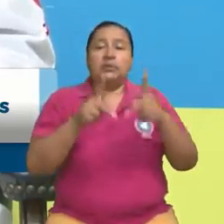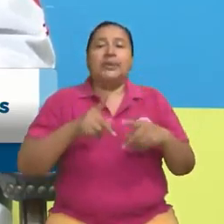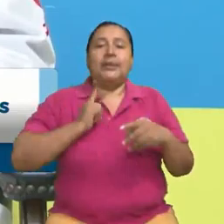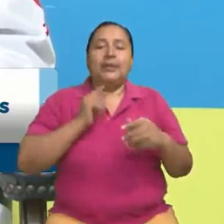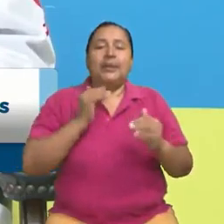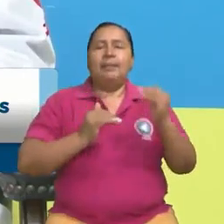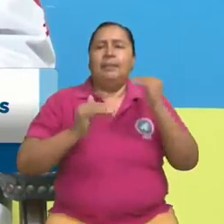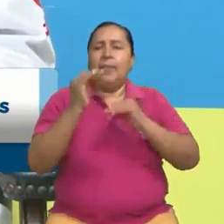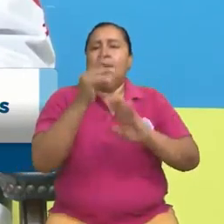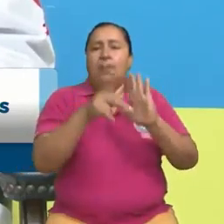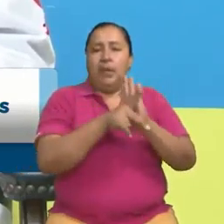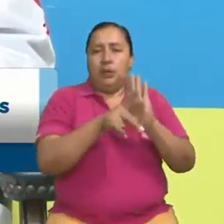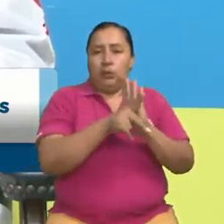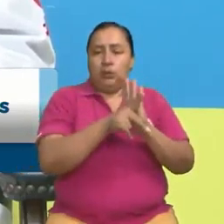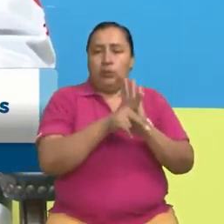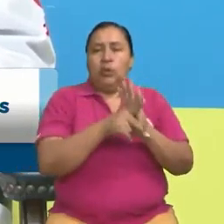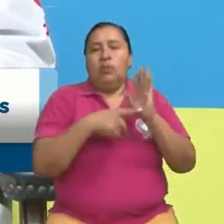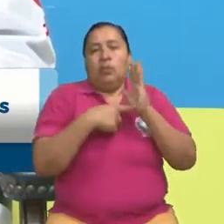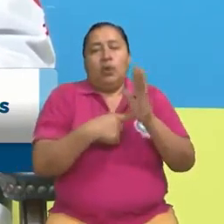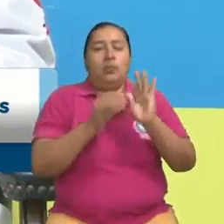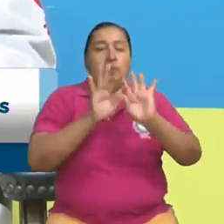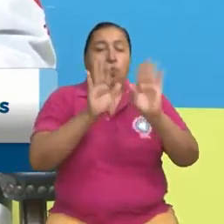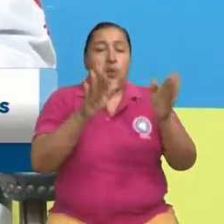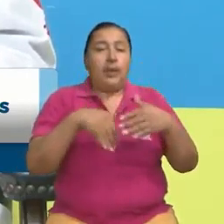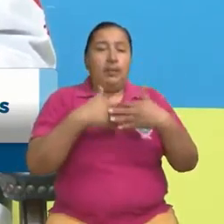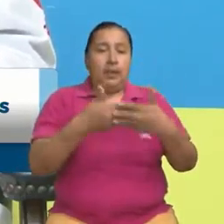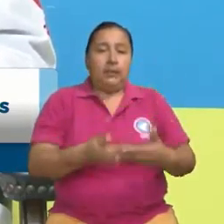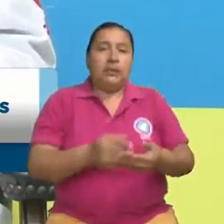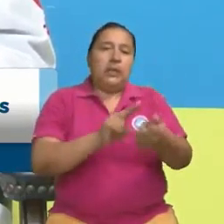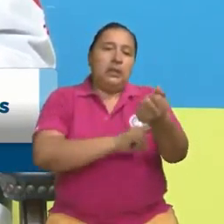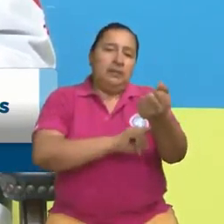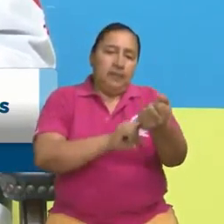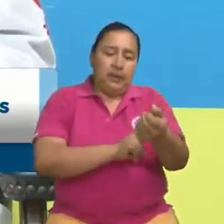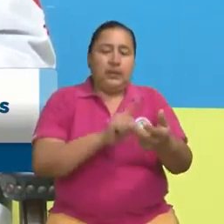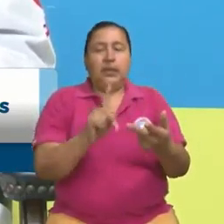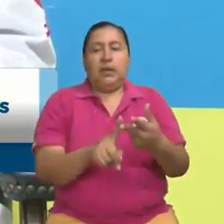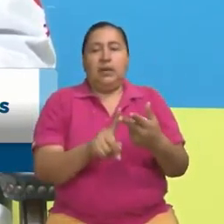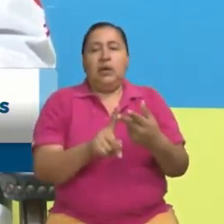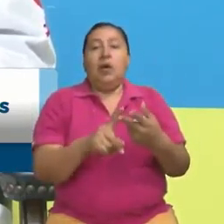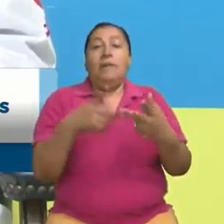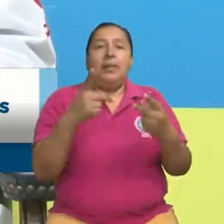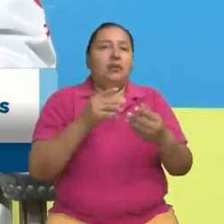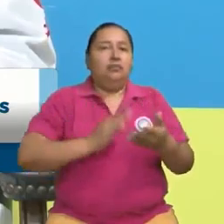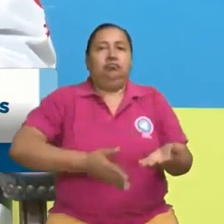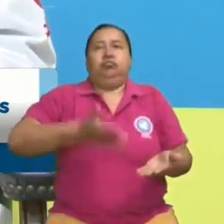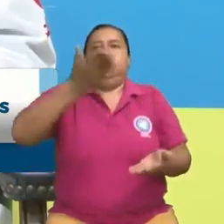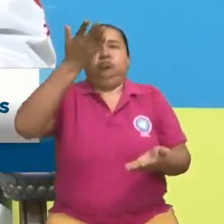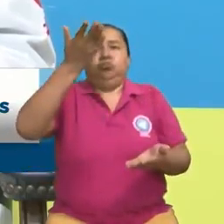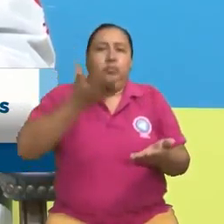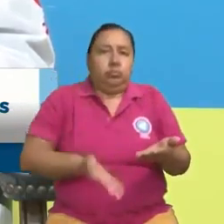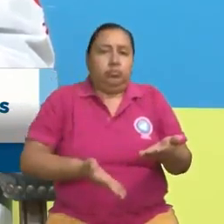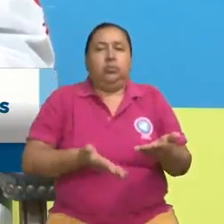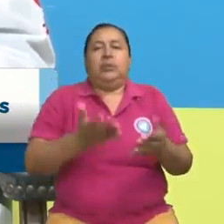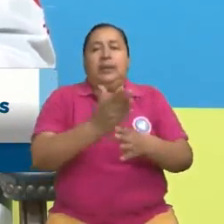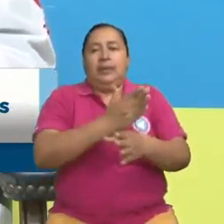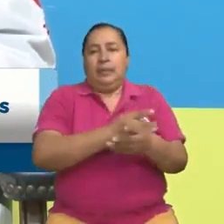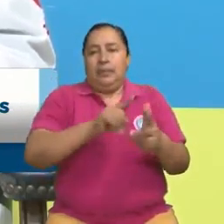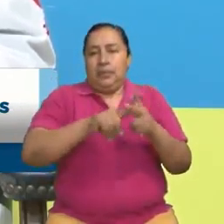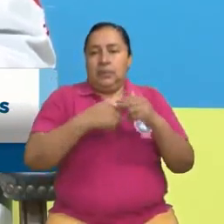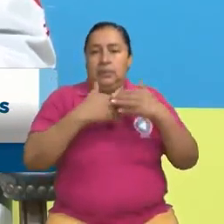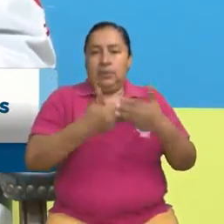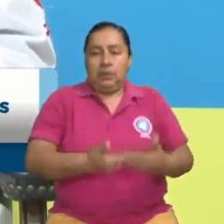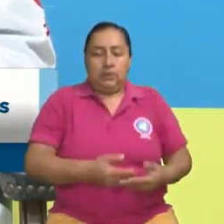de riesgo asociados. Una embarazada que sea diabética, pero que no esté controlada durante el inicio del embarazo. Ah. Un embarazo que